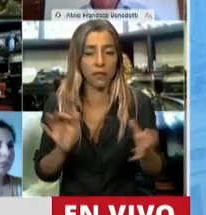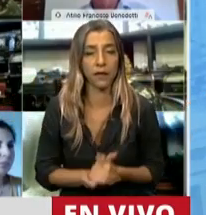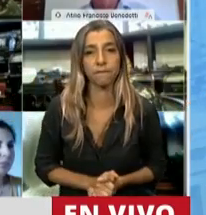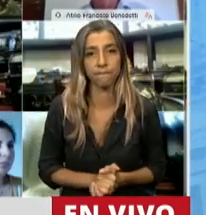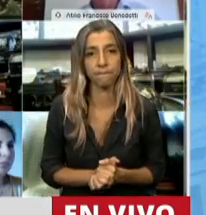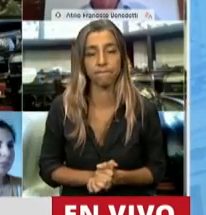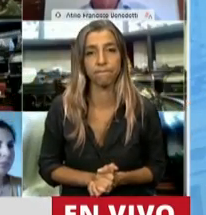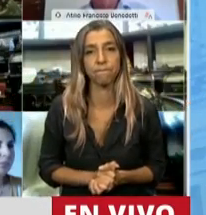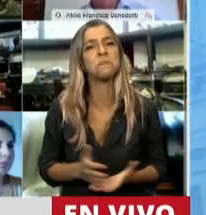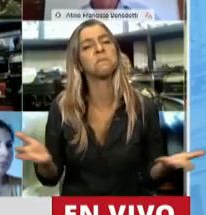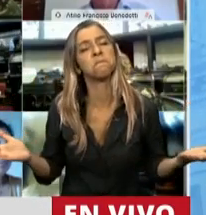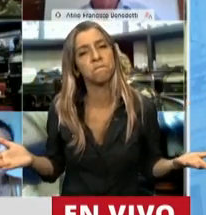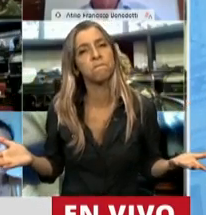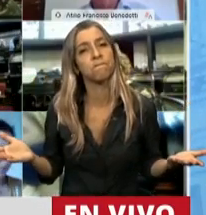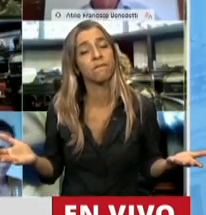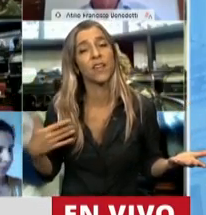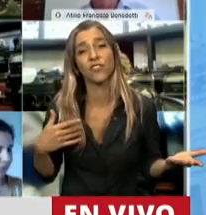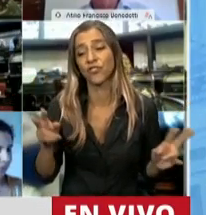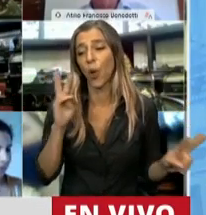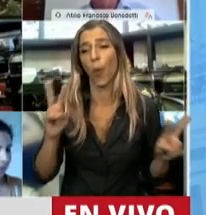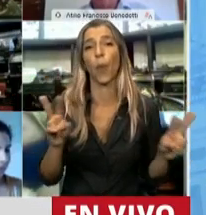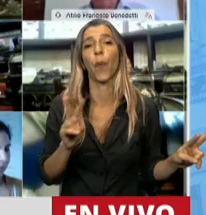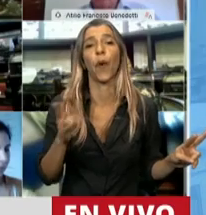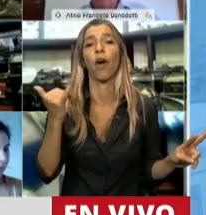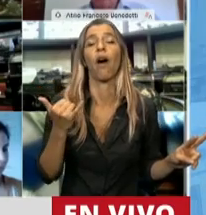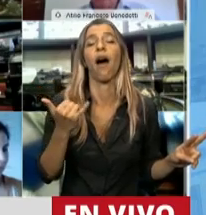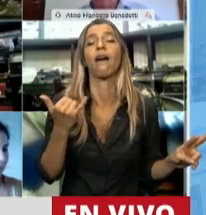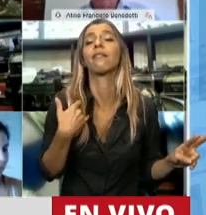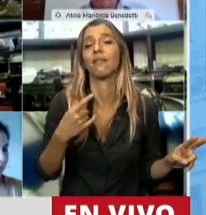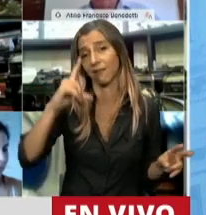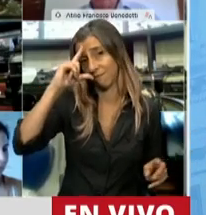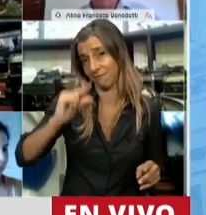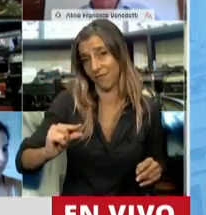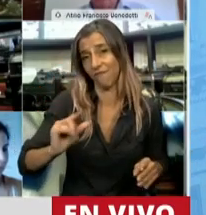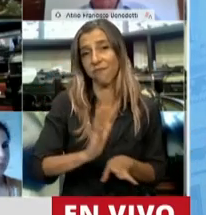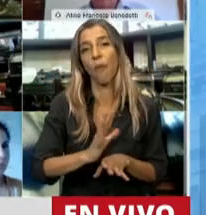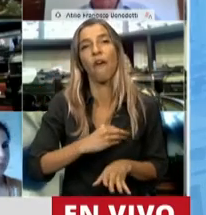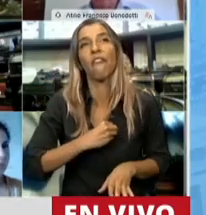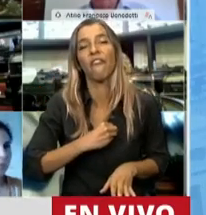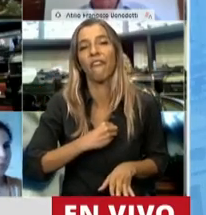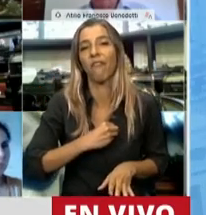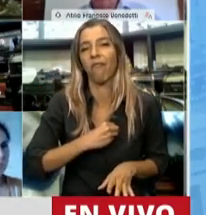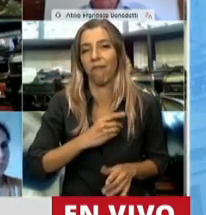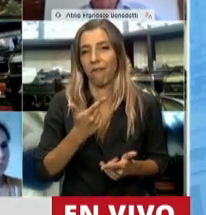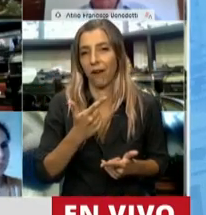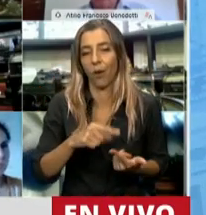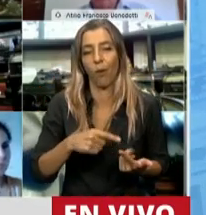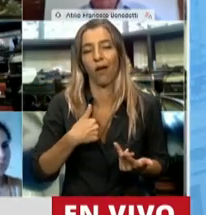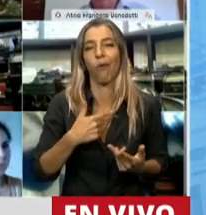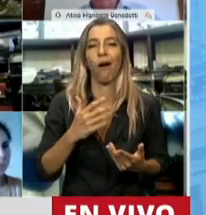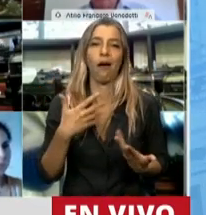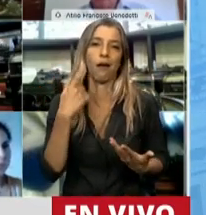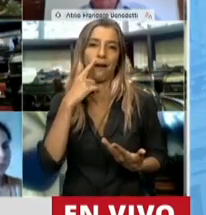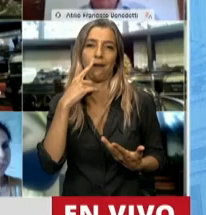La enorme ignorancia, mala fe, que reside en muchos de los actores